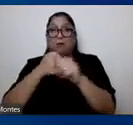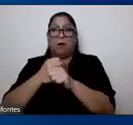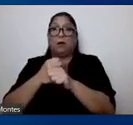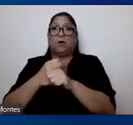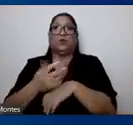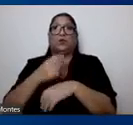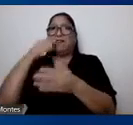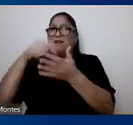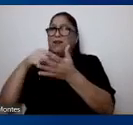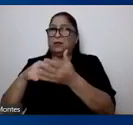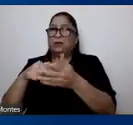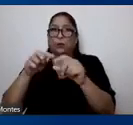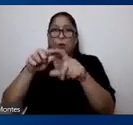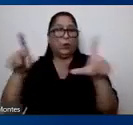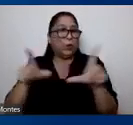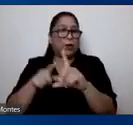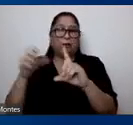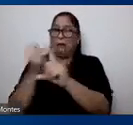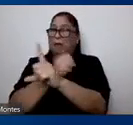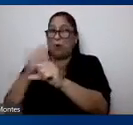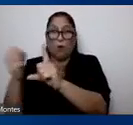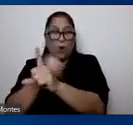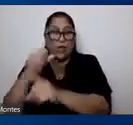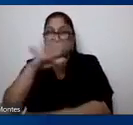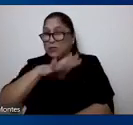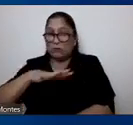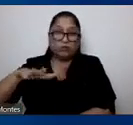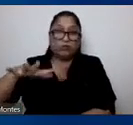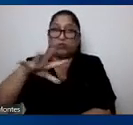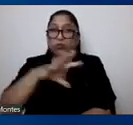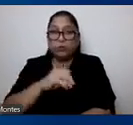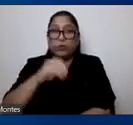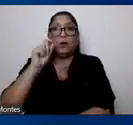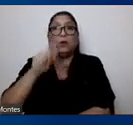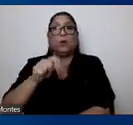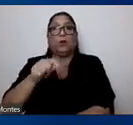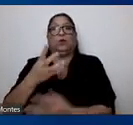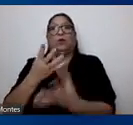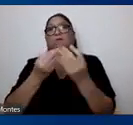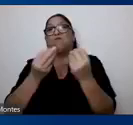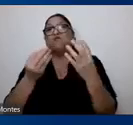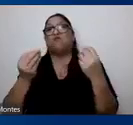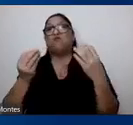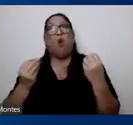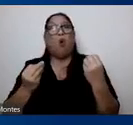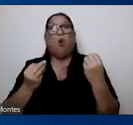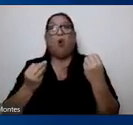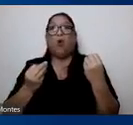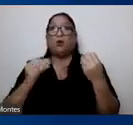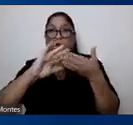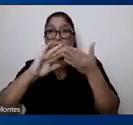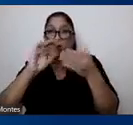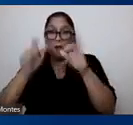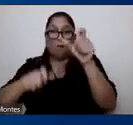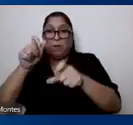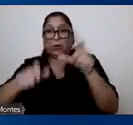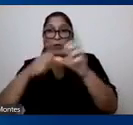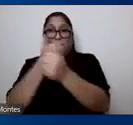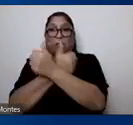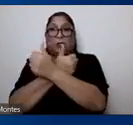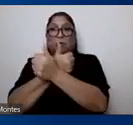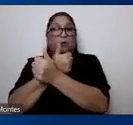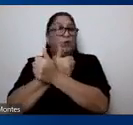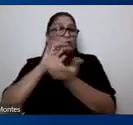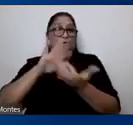un escenario de violencia generalizada en donde muchos ciudadanos ayacuchanos perdieron